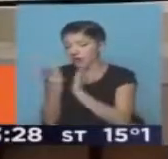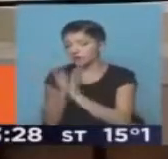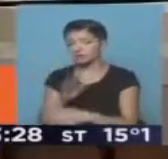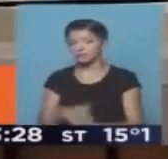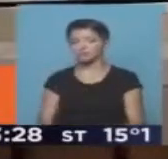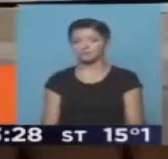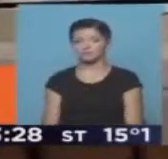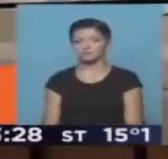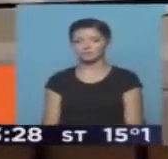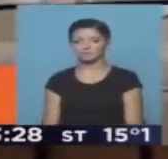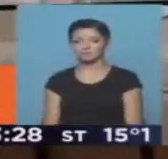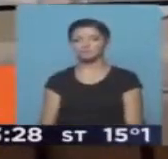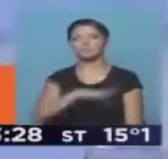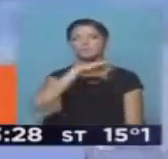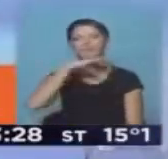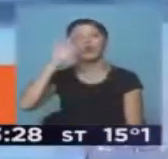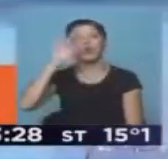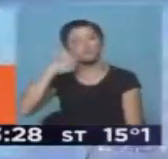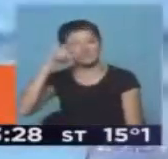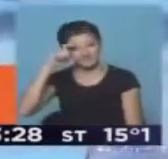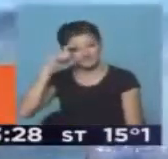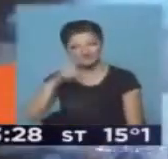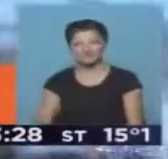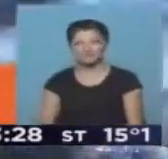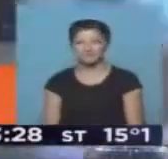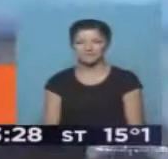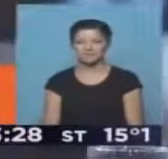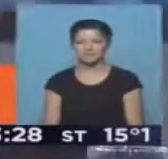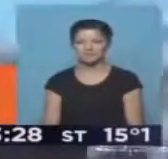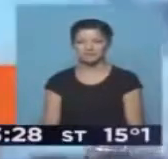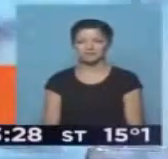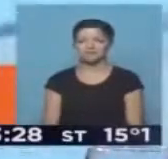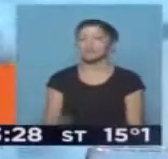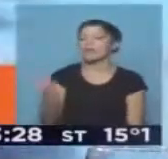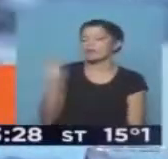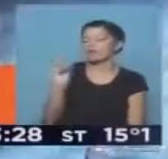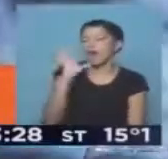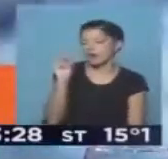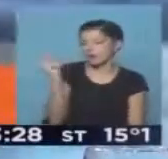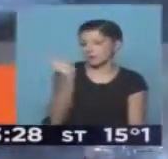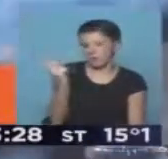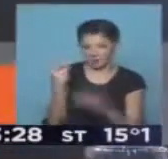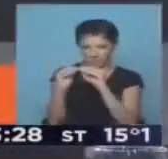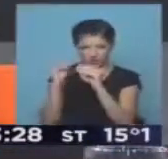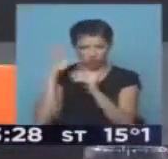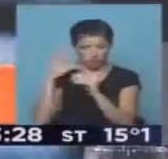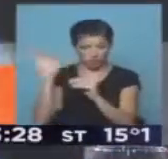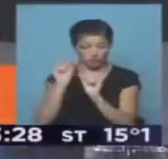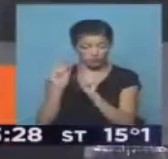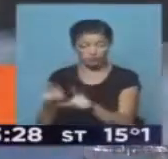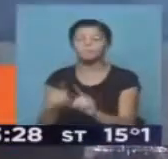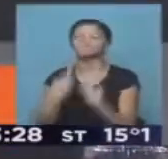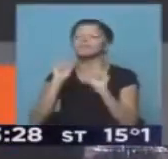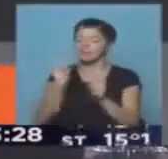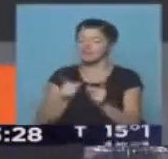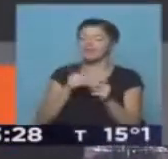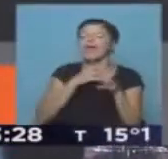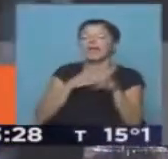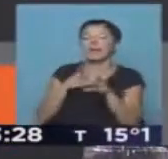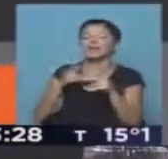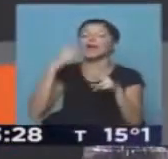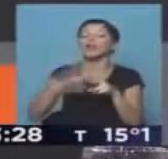jose bueno no hay por ahí para complementar un poco lo que venía diciendo jorge y también la guerra de los seis días así